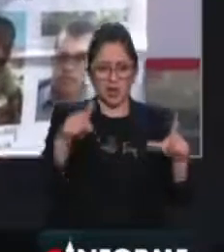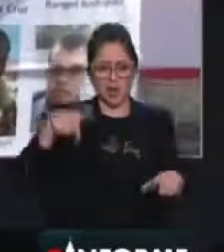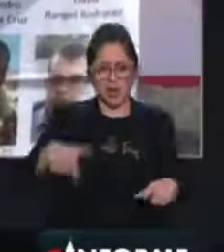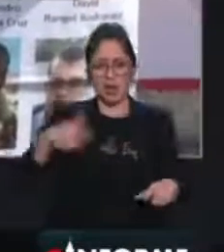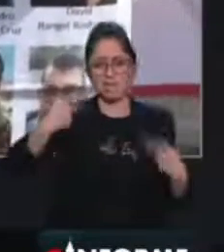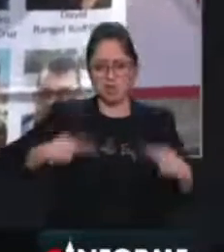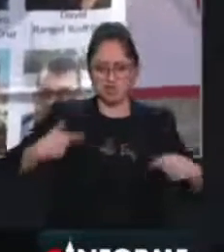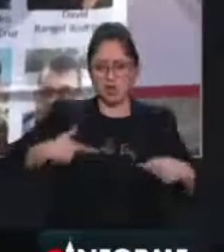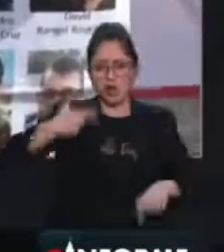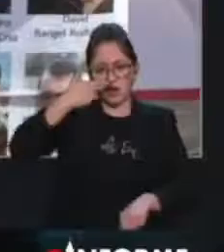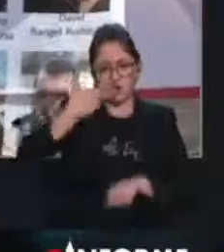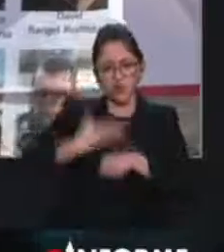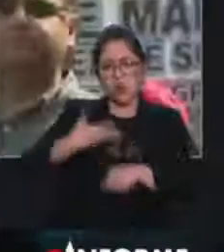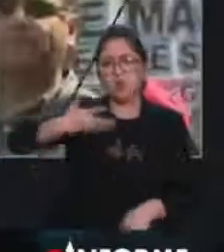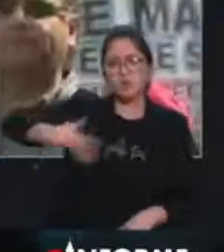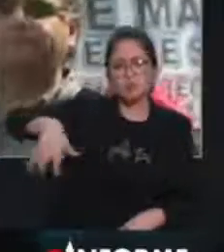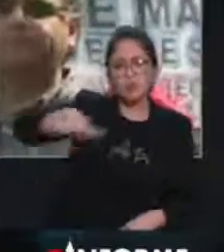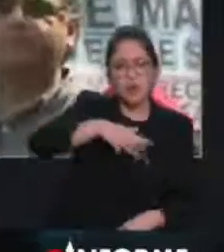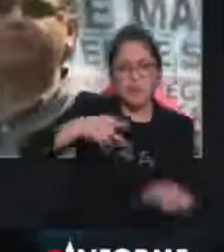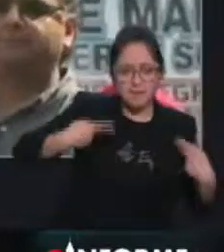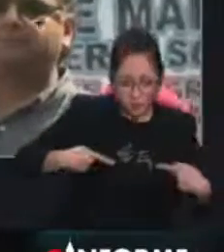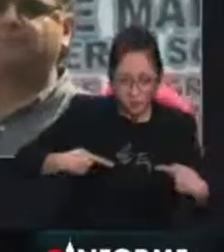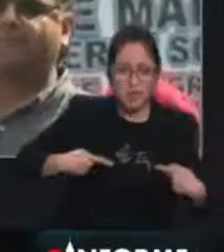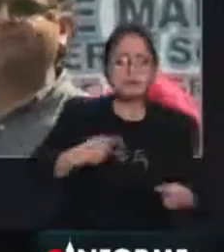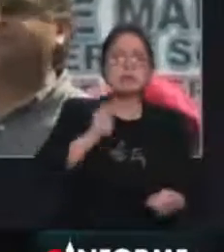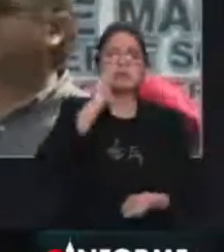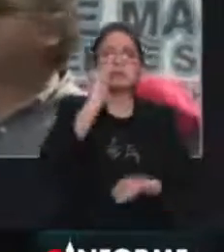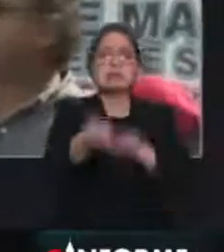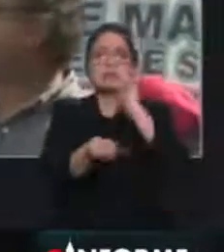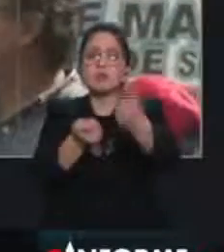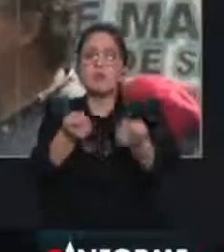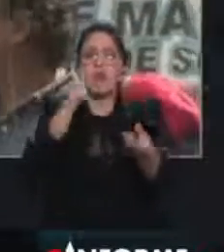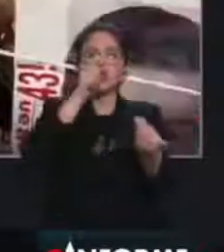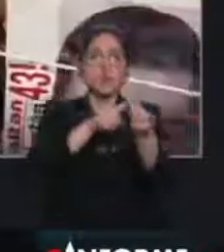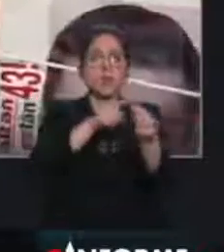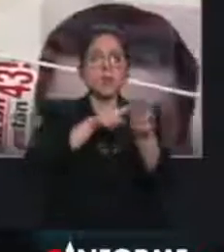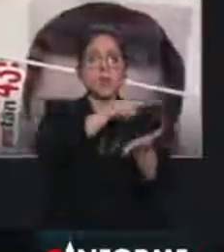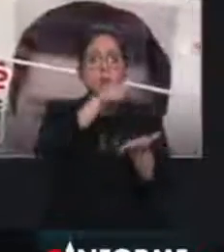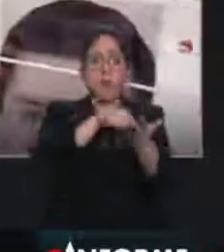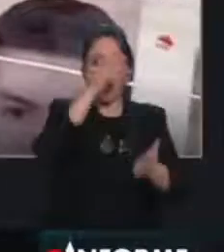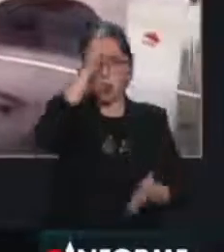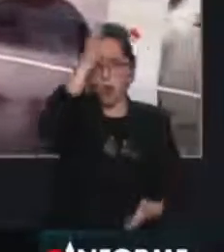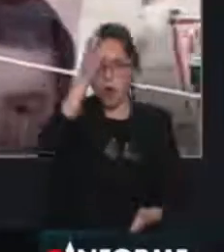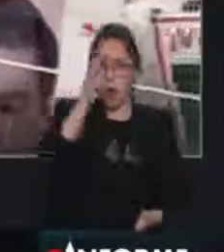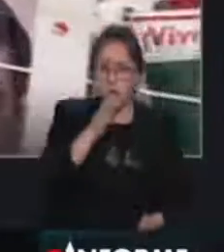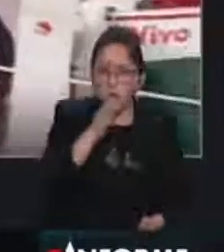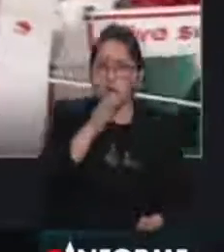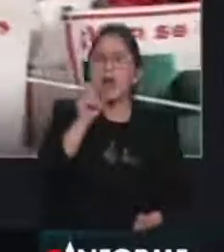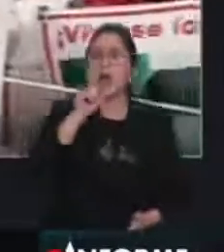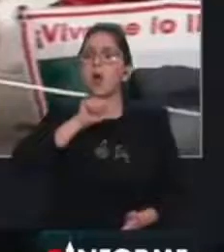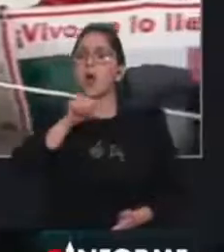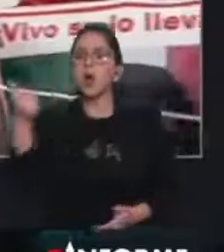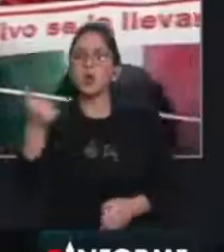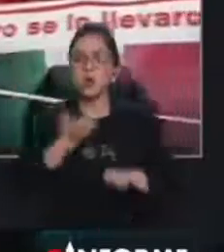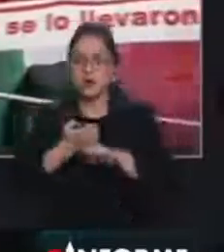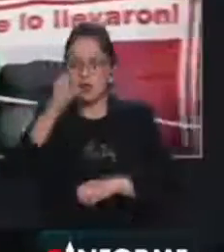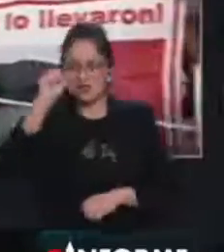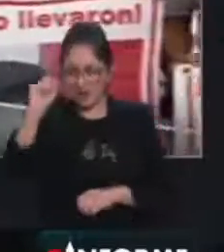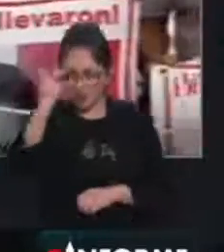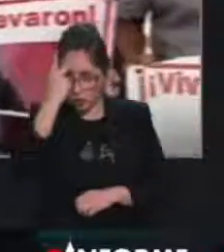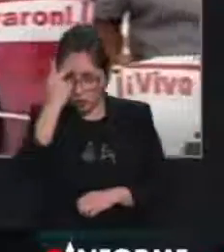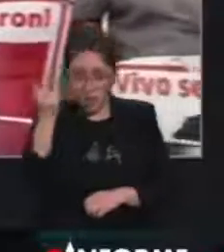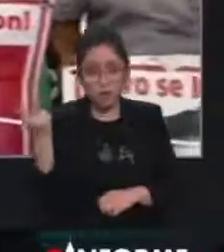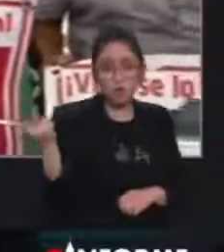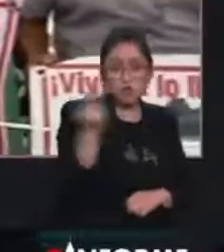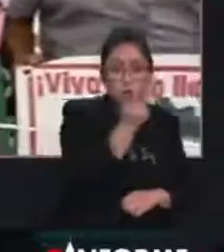ya la edificación de centros de identificación humana en Coahuila y San Luis Potosí, y por supuesto de